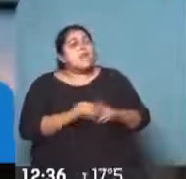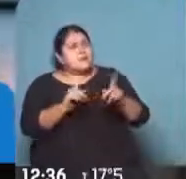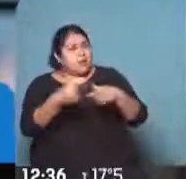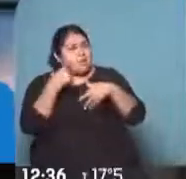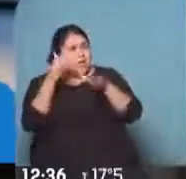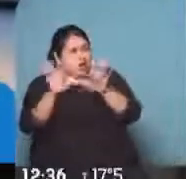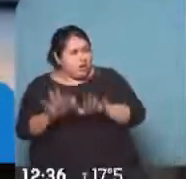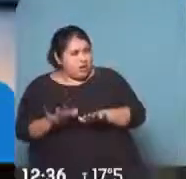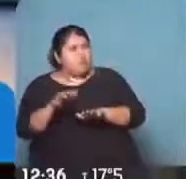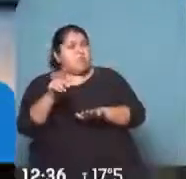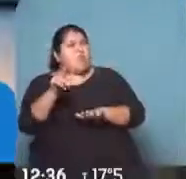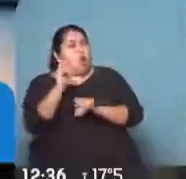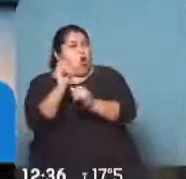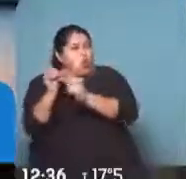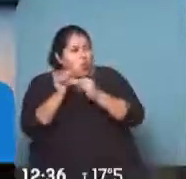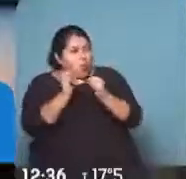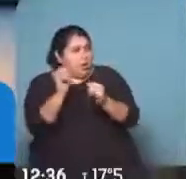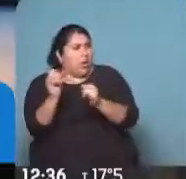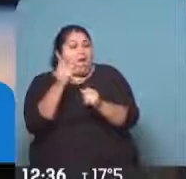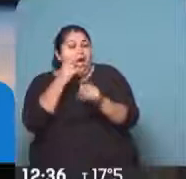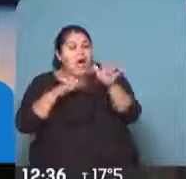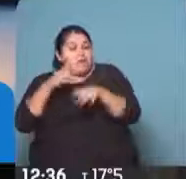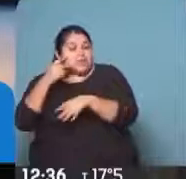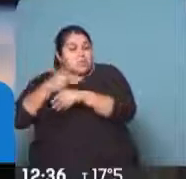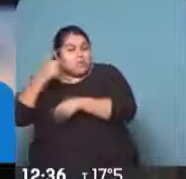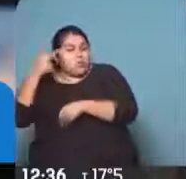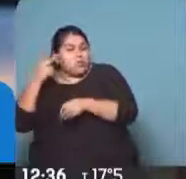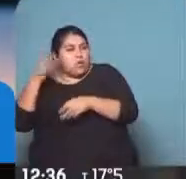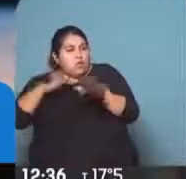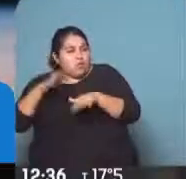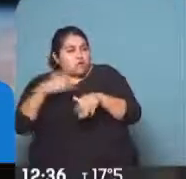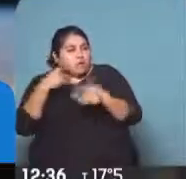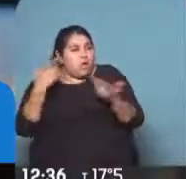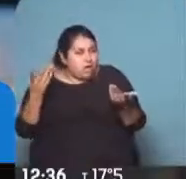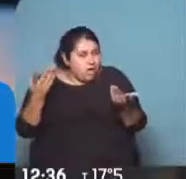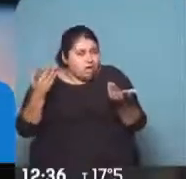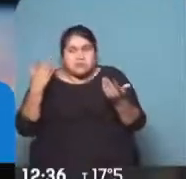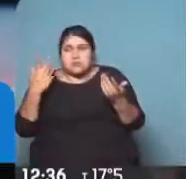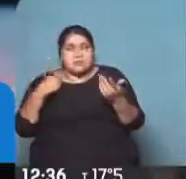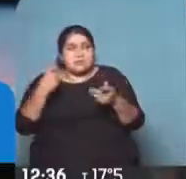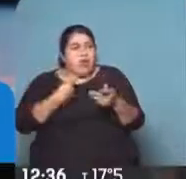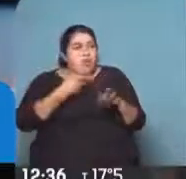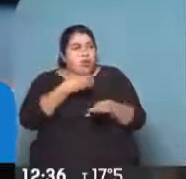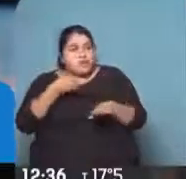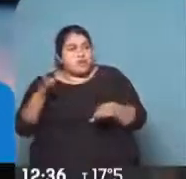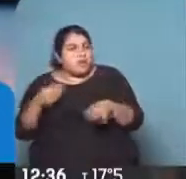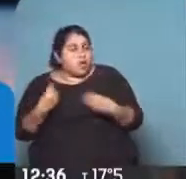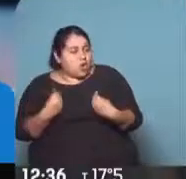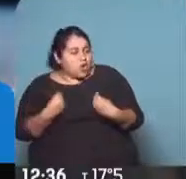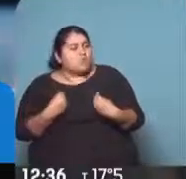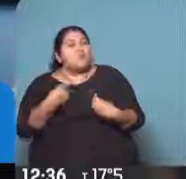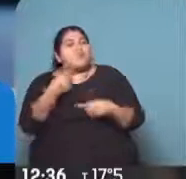en sus futuras carreras a veces cuando terminan el secundario se desorientan hay campo en la argentina hay recursos que le